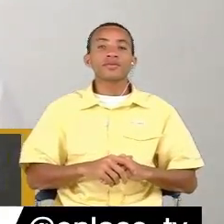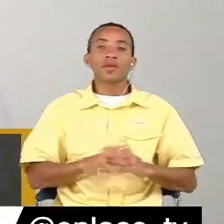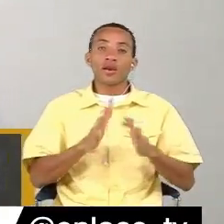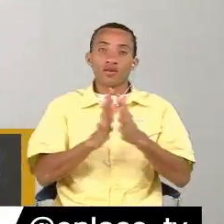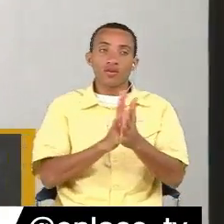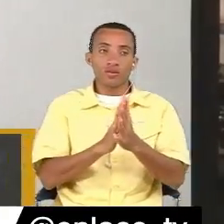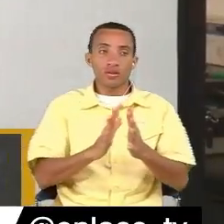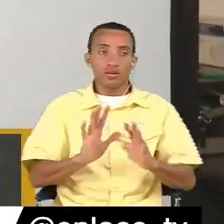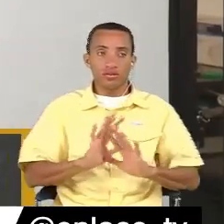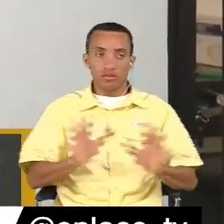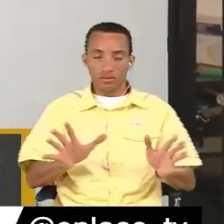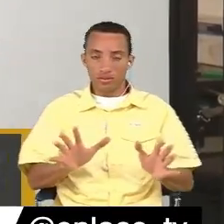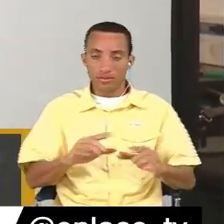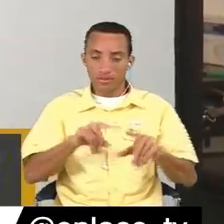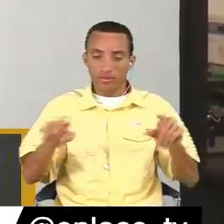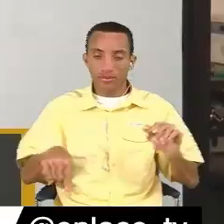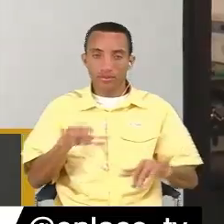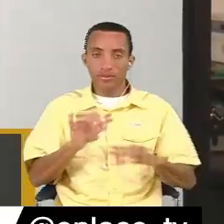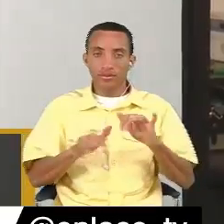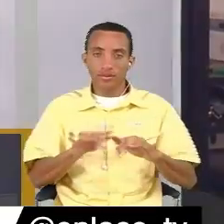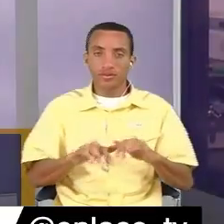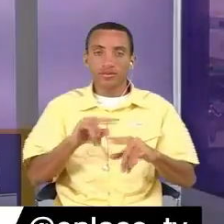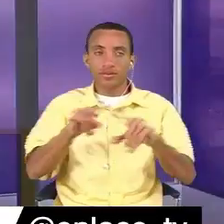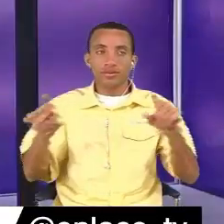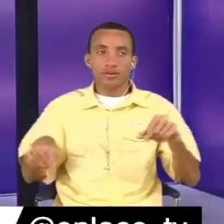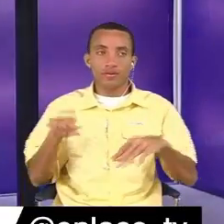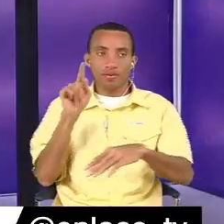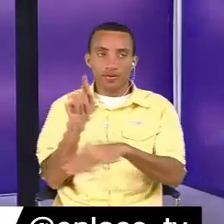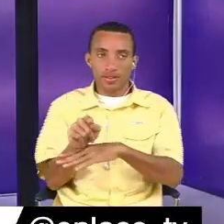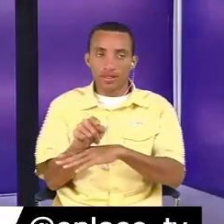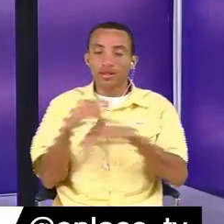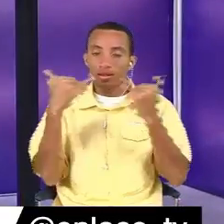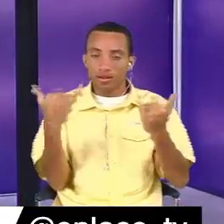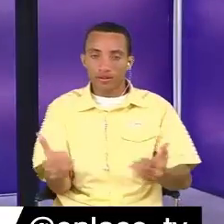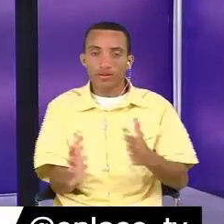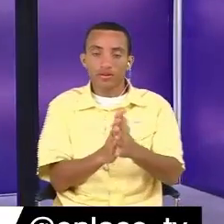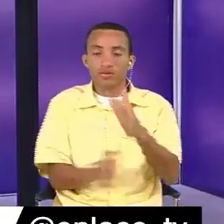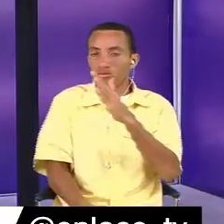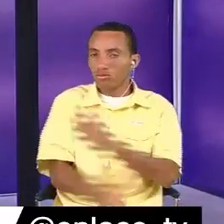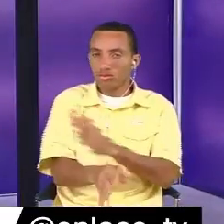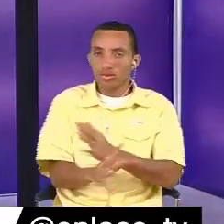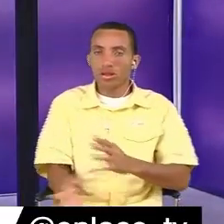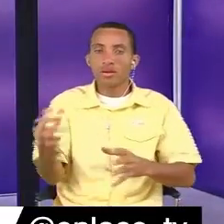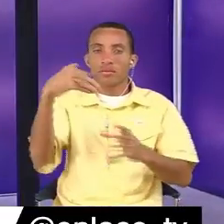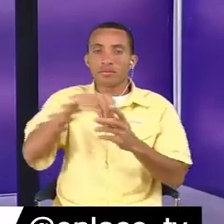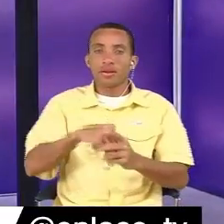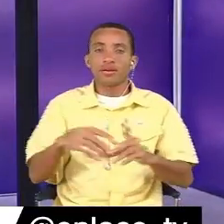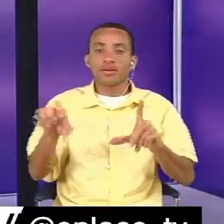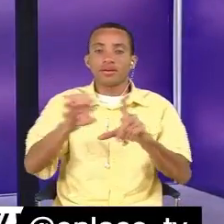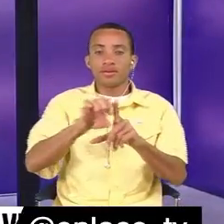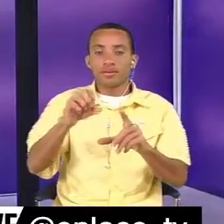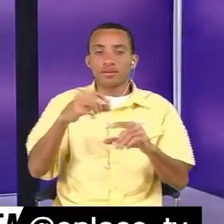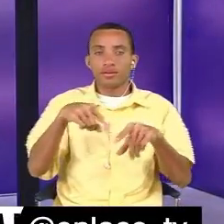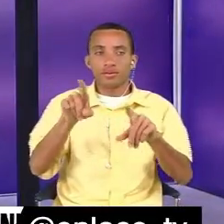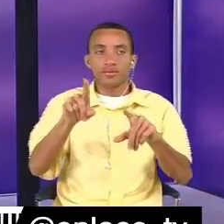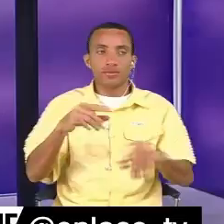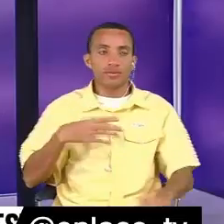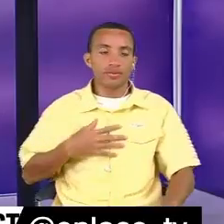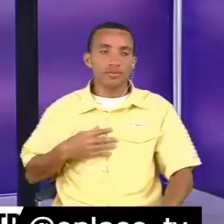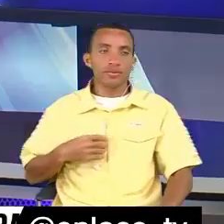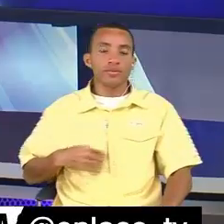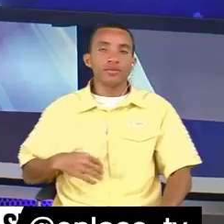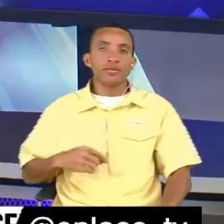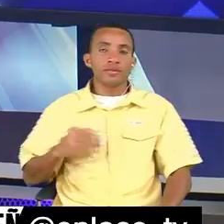información que presentamos desde las oficinas de la Fiscalía General de la Nación aquí en Barranca Bermeja. Continúen ustedes con más información en estudio.